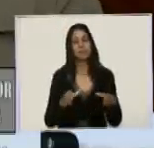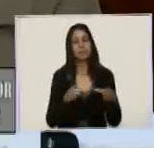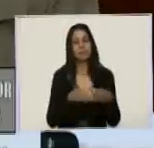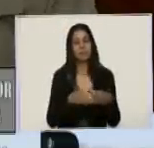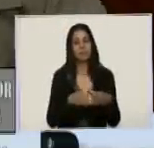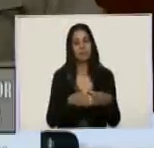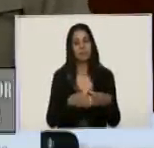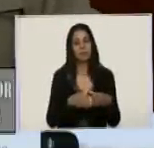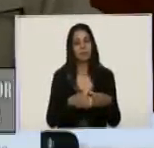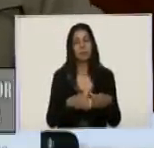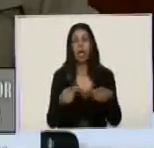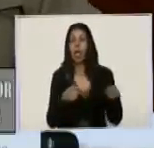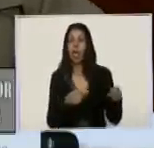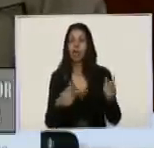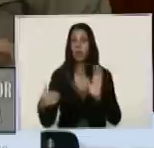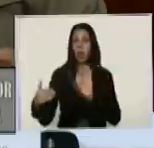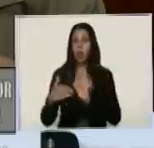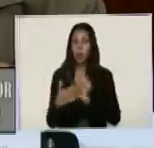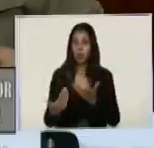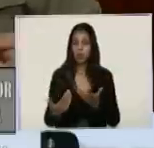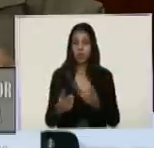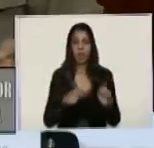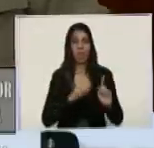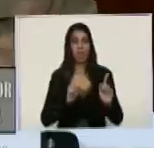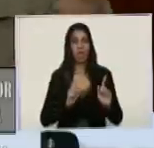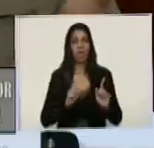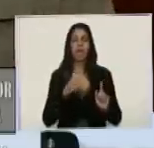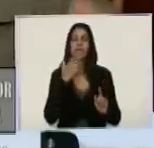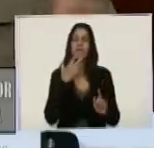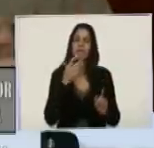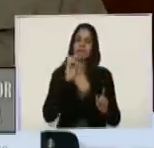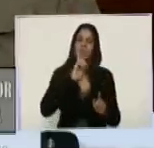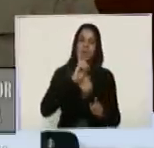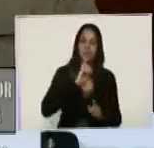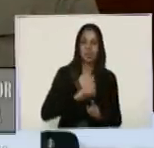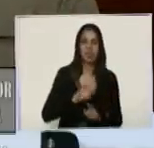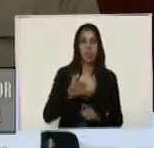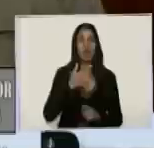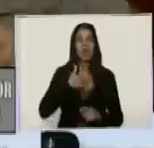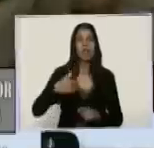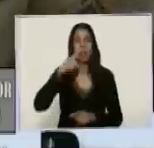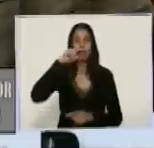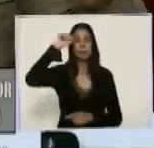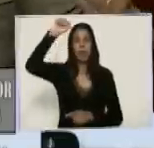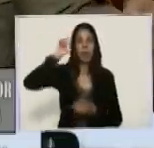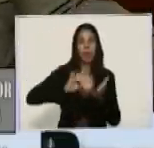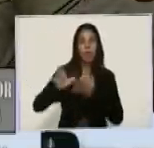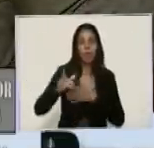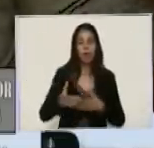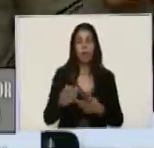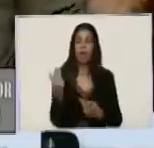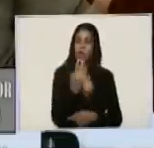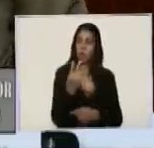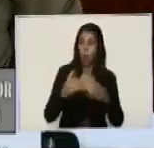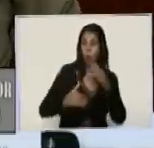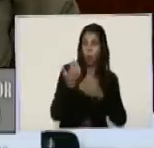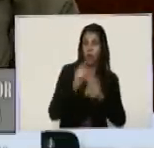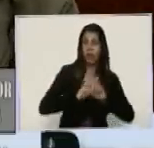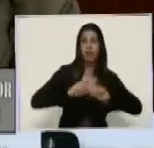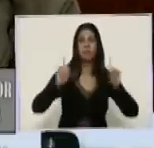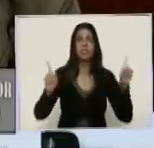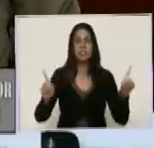que están en contra. Mentira, ellos no están en contra. Ellos quieren que se vaya Nicolás y que se acabe la revolución bolivariana, porque son dos modelos, ¿vale?,